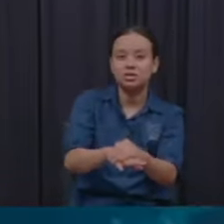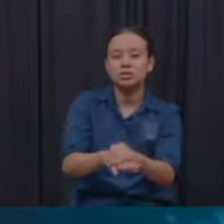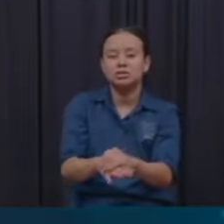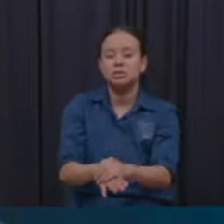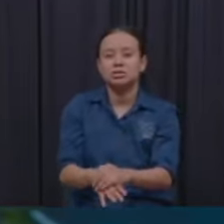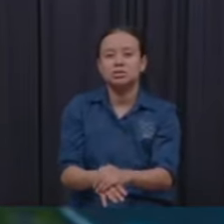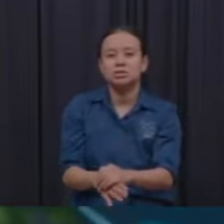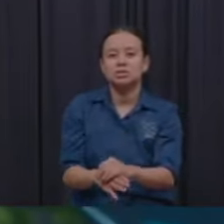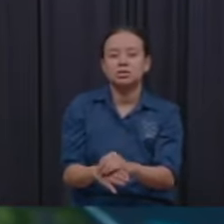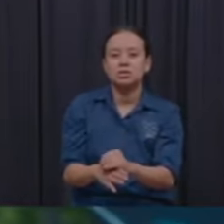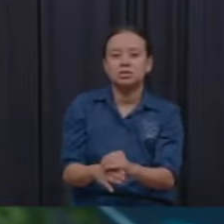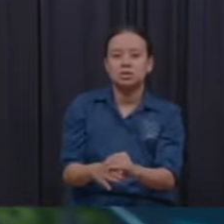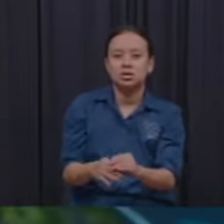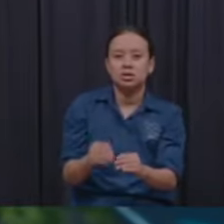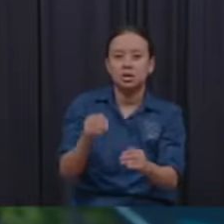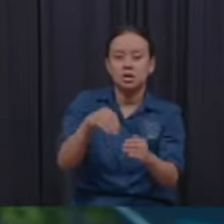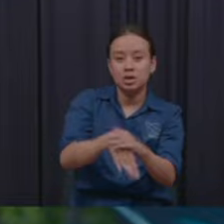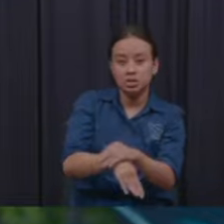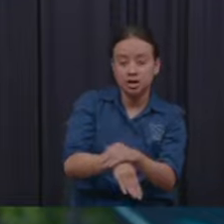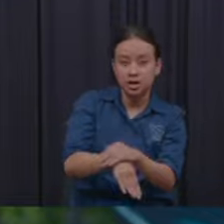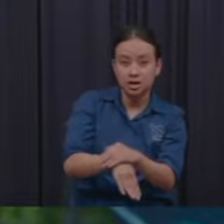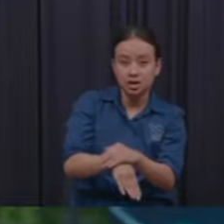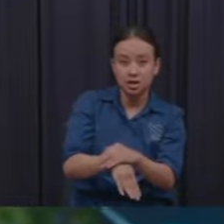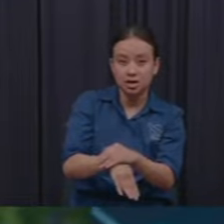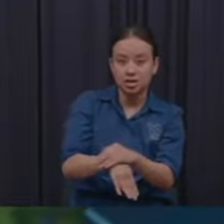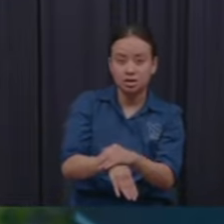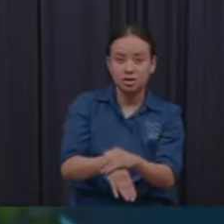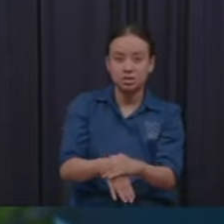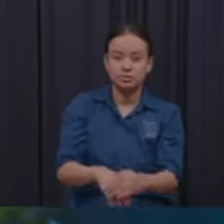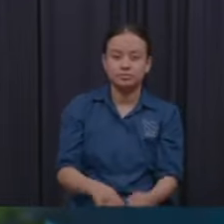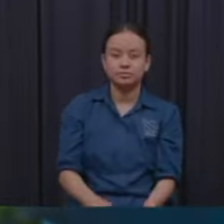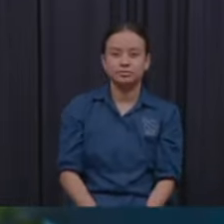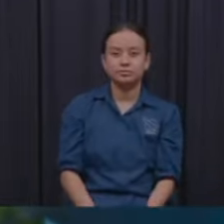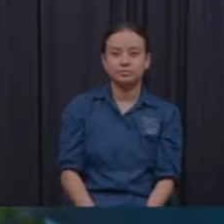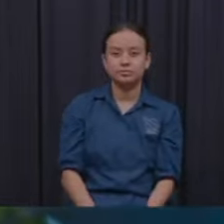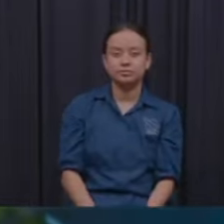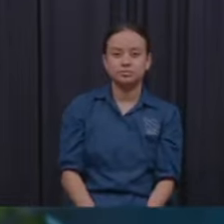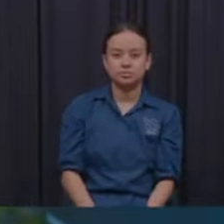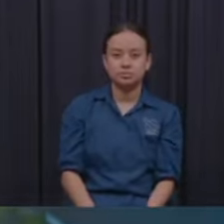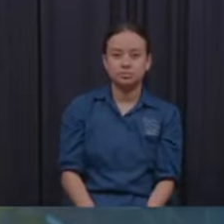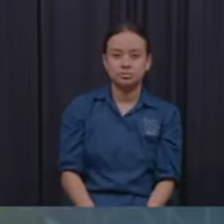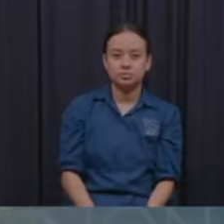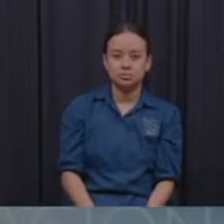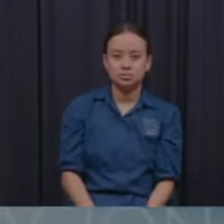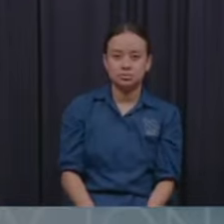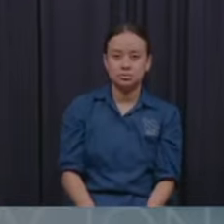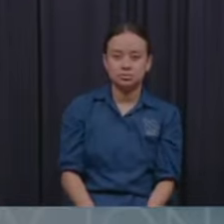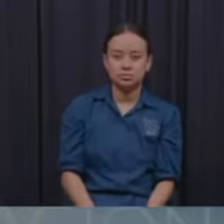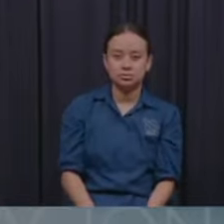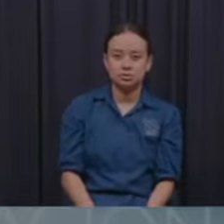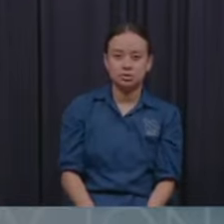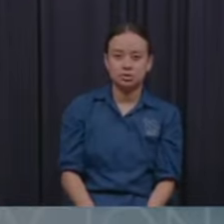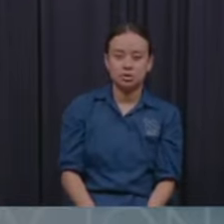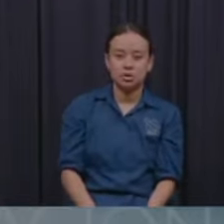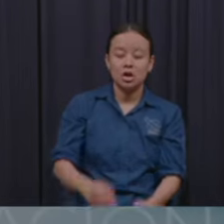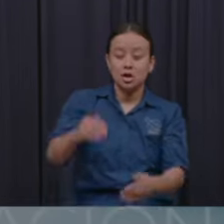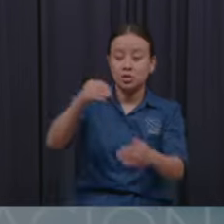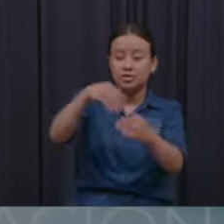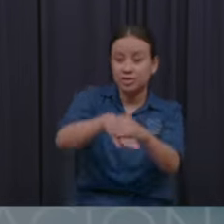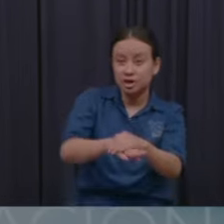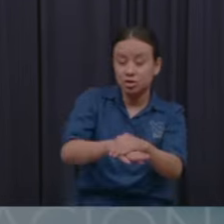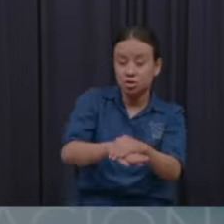mire, yo tuve que agacharme porque sobre mi cabeza vino una olla volando,